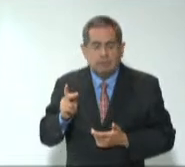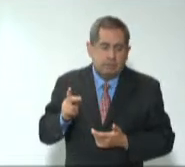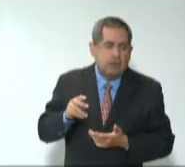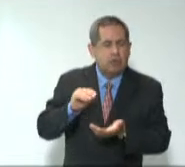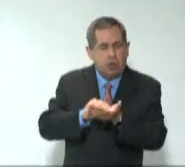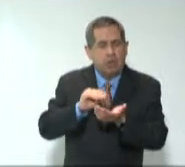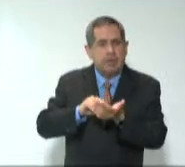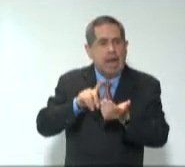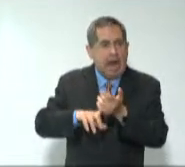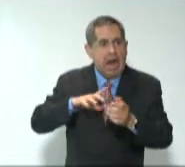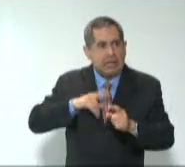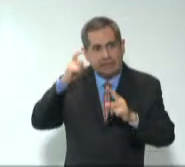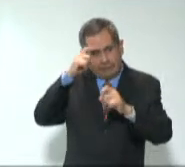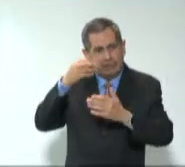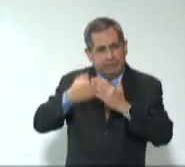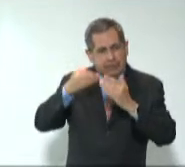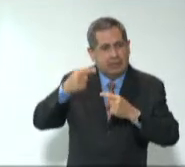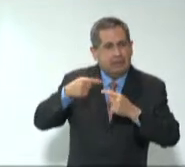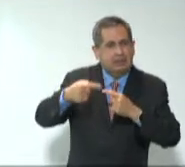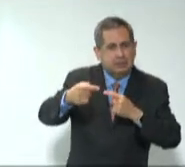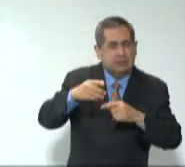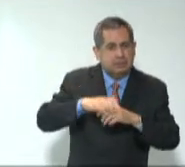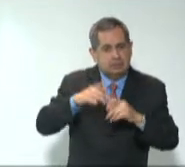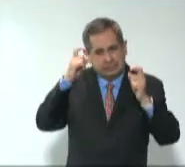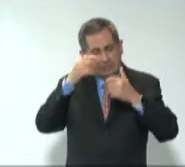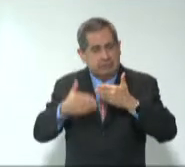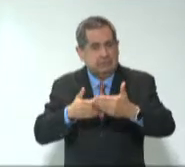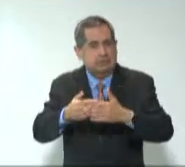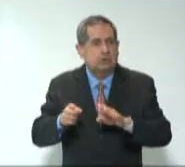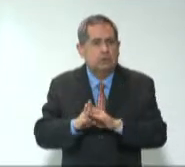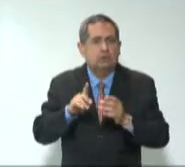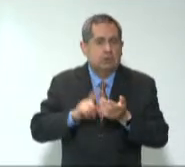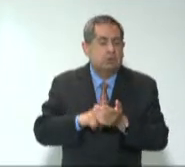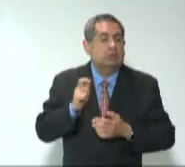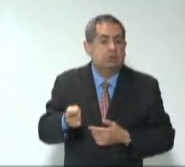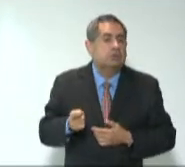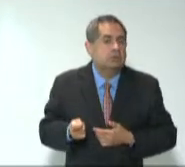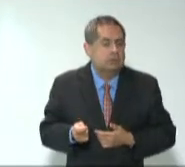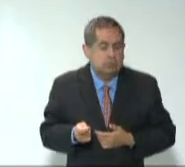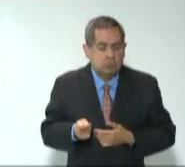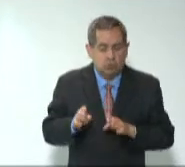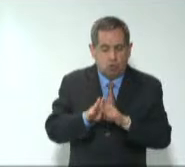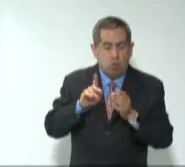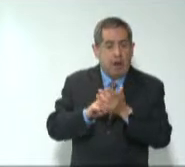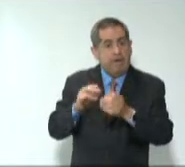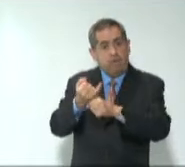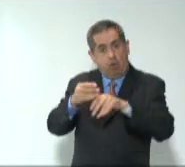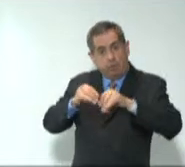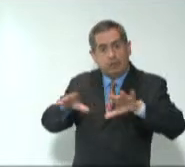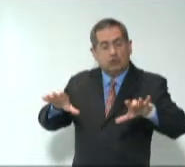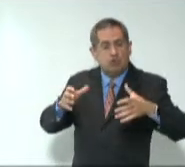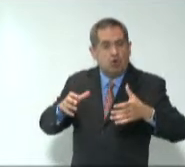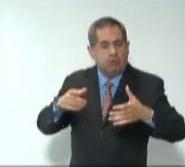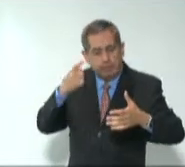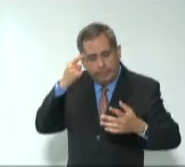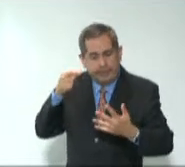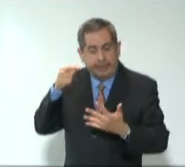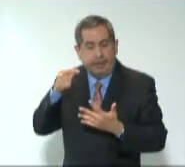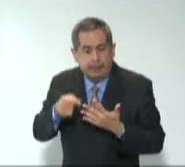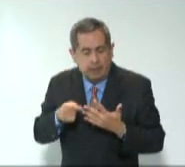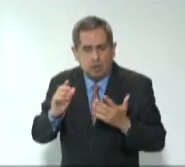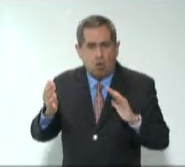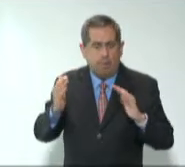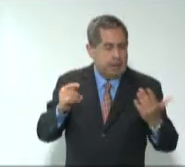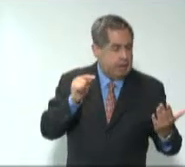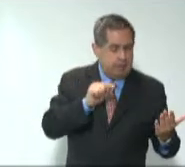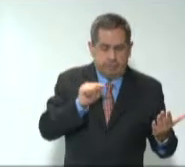hay digamos retos que tenemos que seguir afrontando el de la sobre todo el de la veracidad de la información confrontar la información